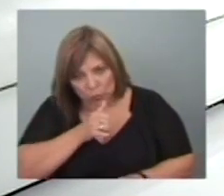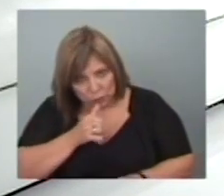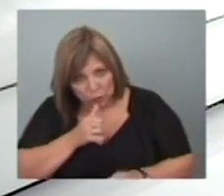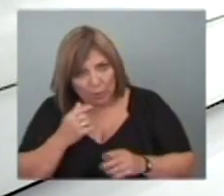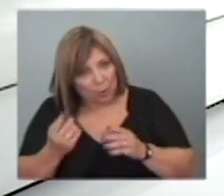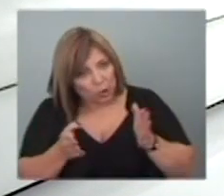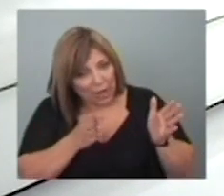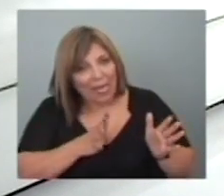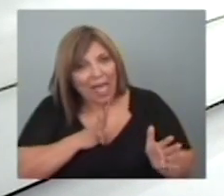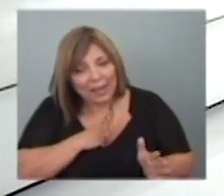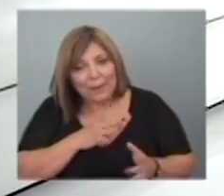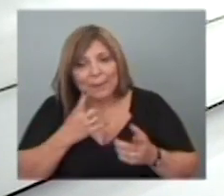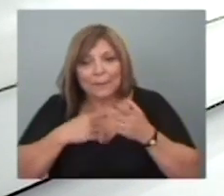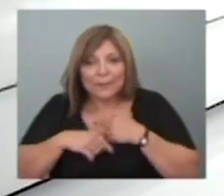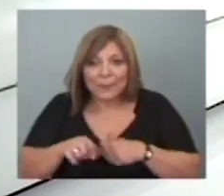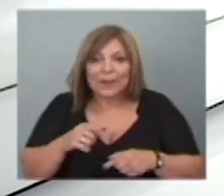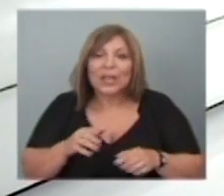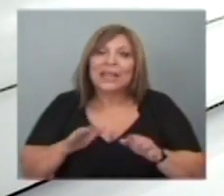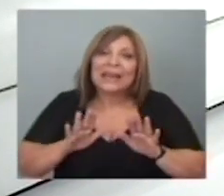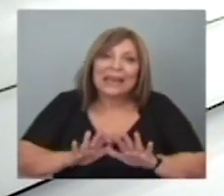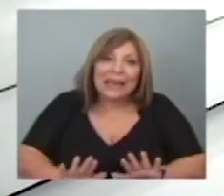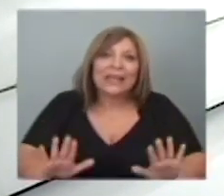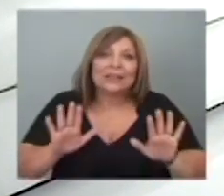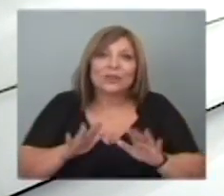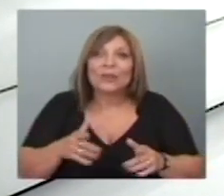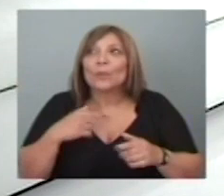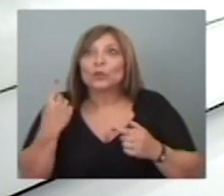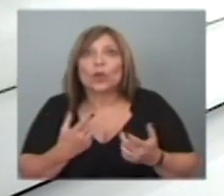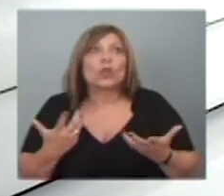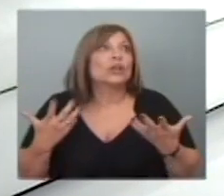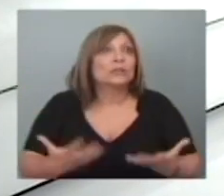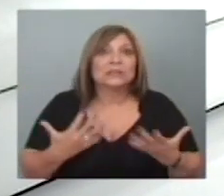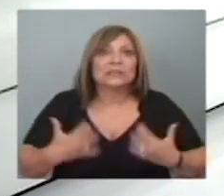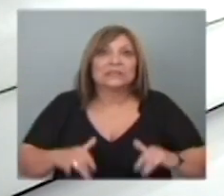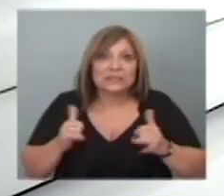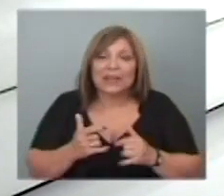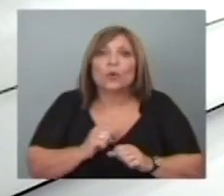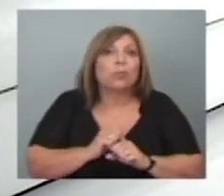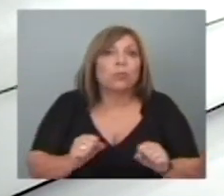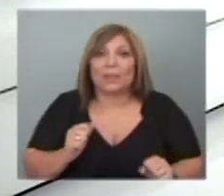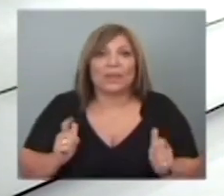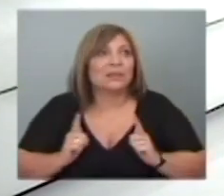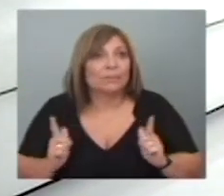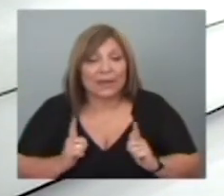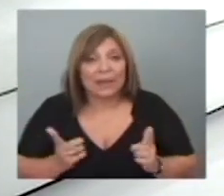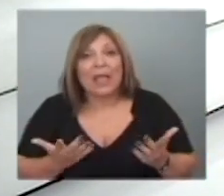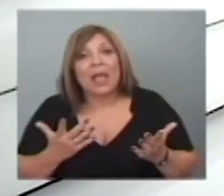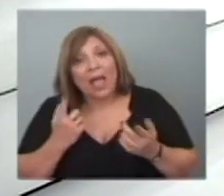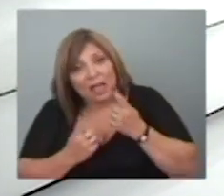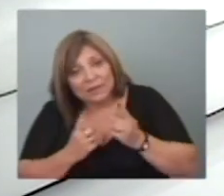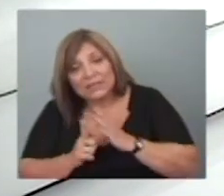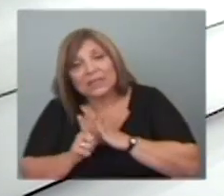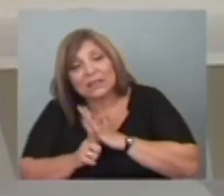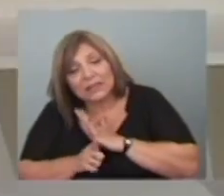pero para nosotros es demasiado lento, porque lo queremos ya, y no puede esperar. Y a veces